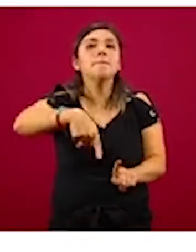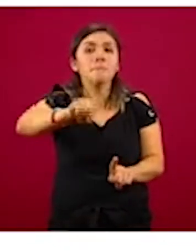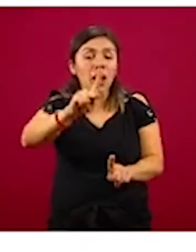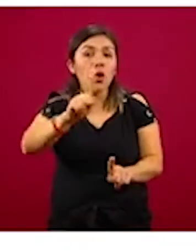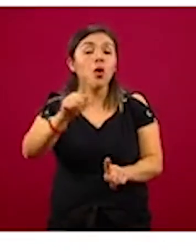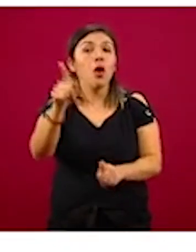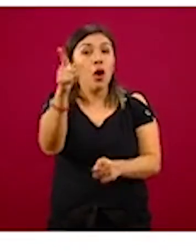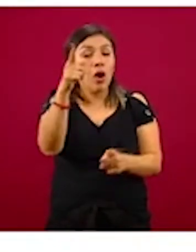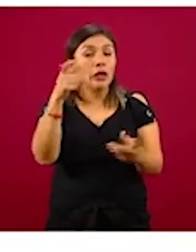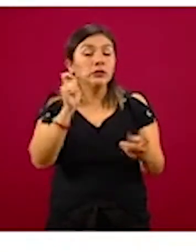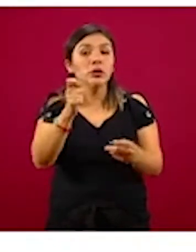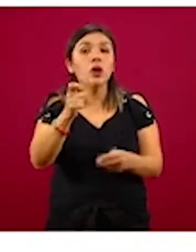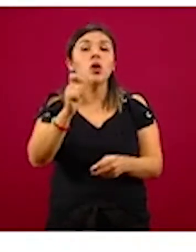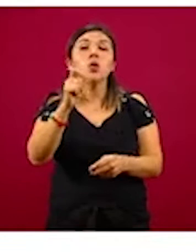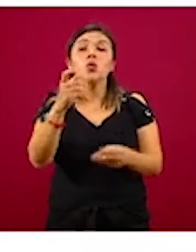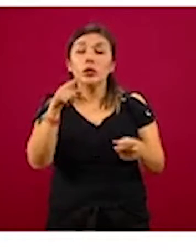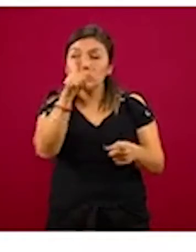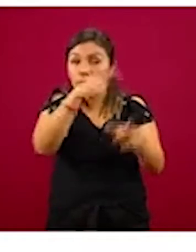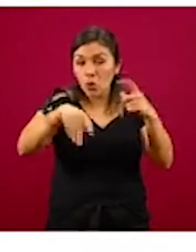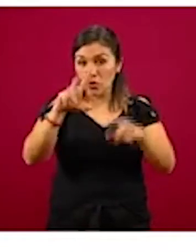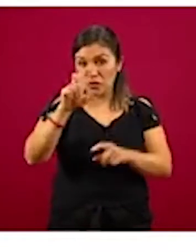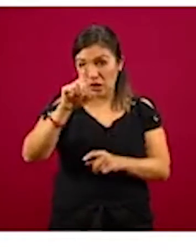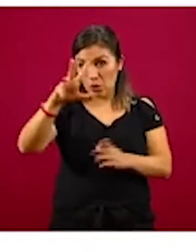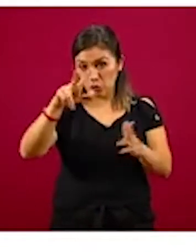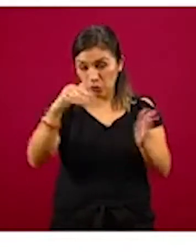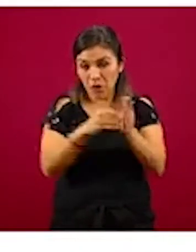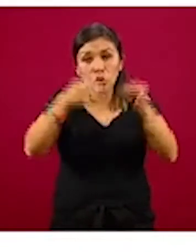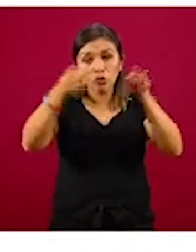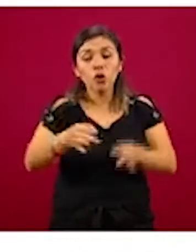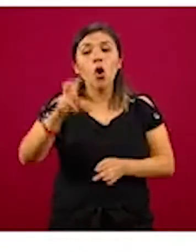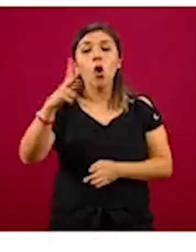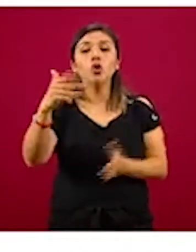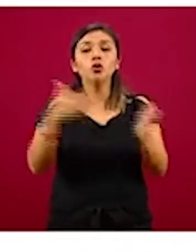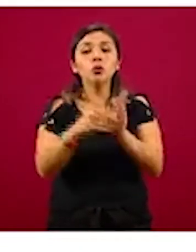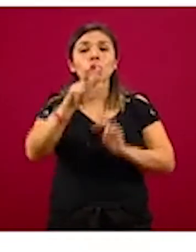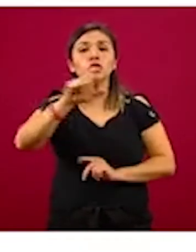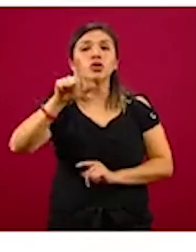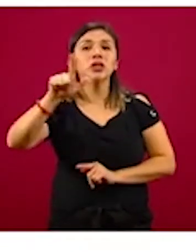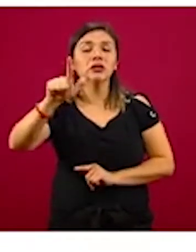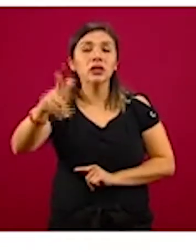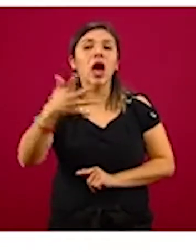se confirmó el primer caso. Sin embargo, es solo la cuarta parte de estos,